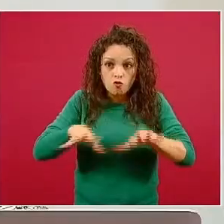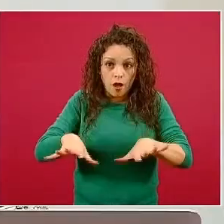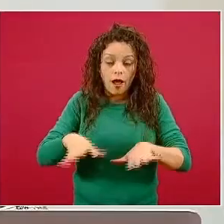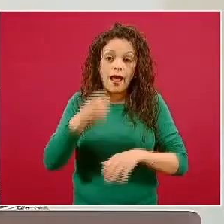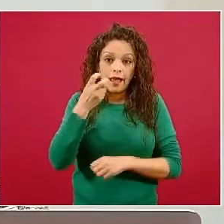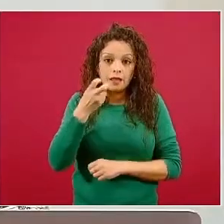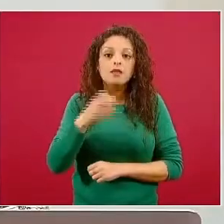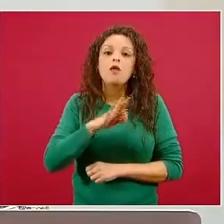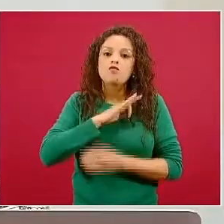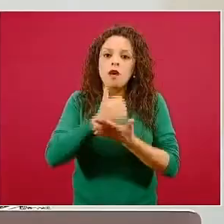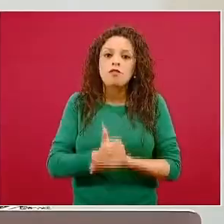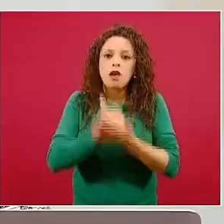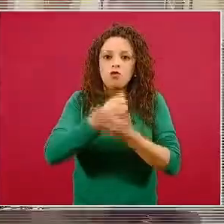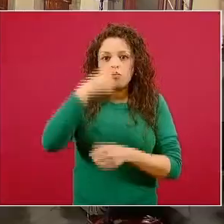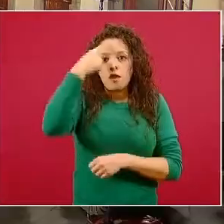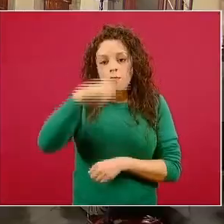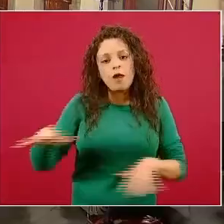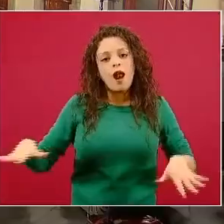diferencia.